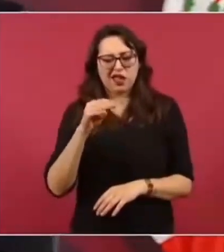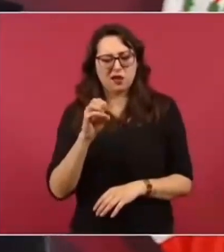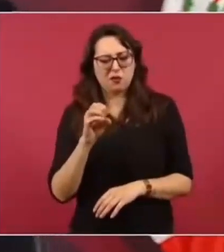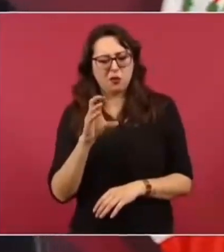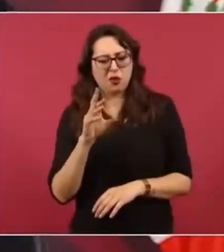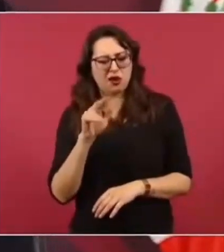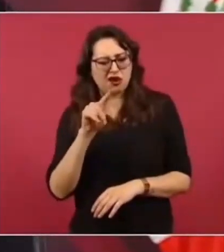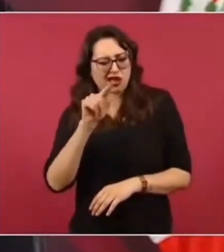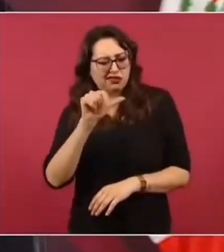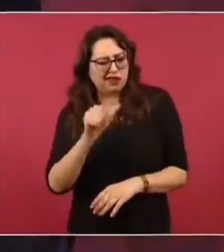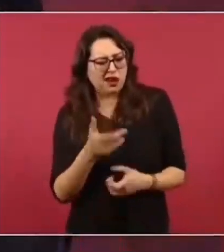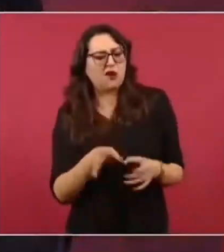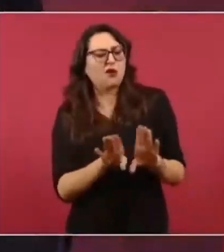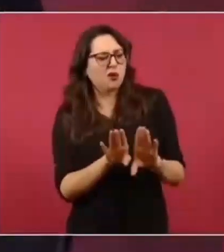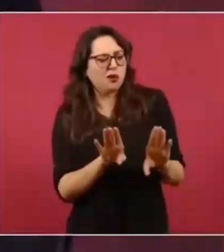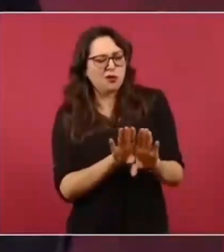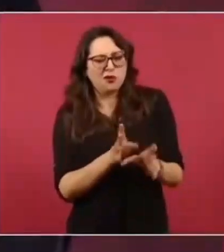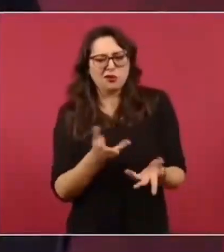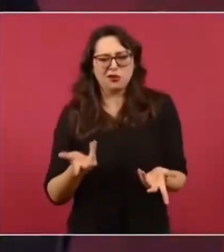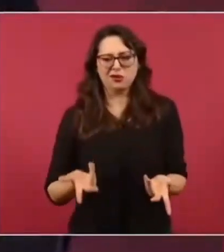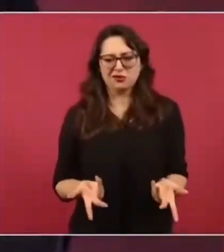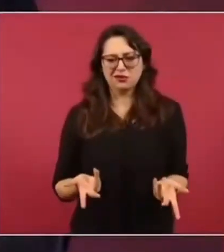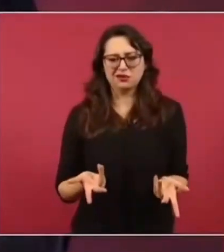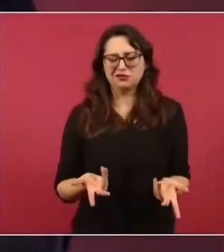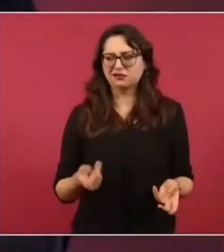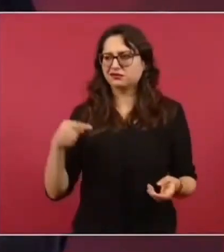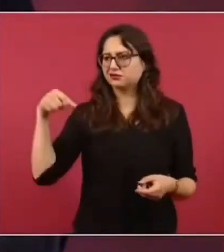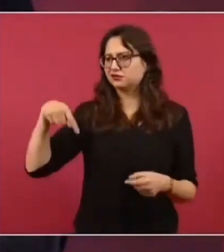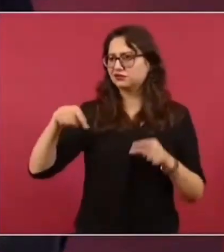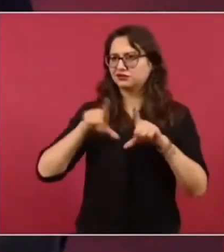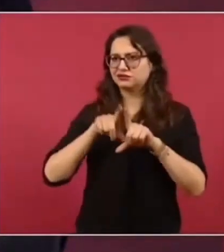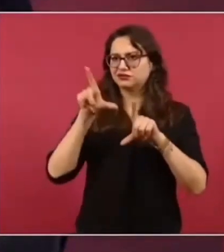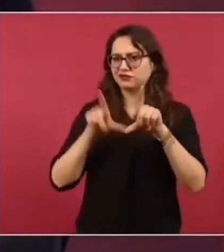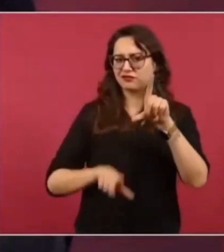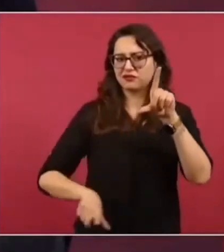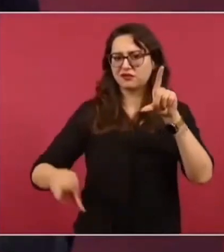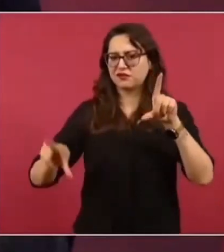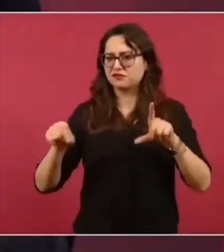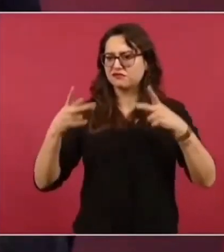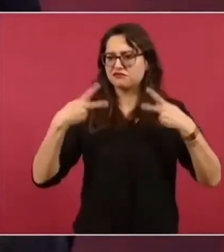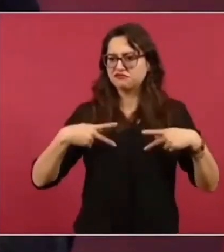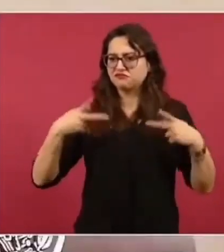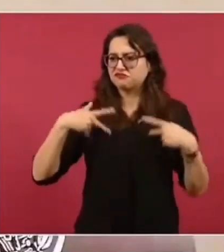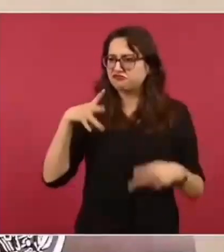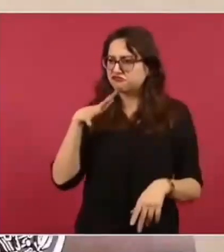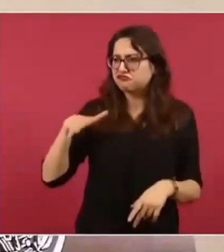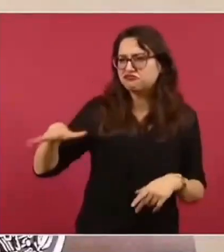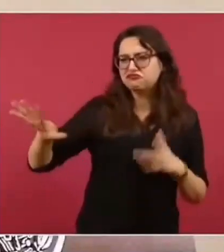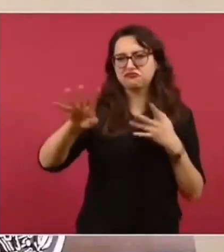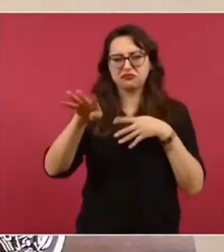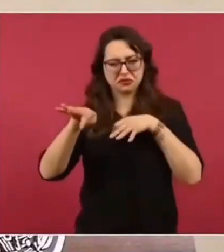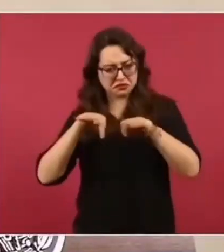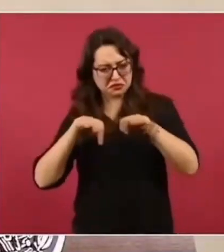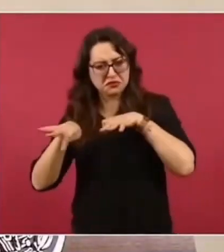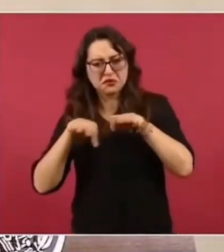el promedio de lo que gana un trabajador son 15,000 pesos mensuales?